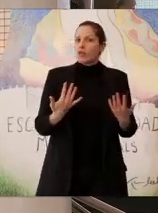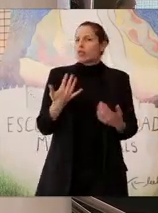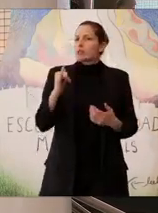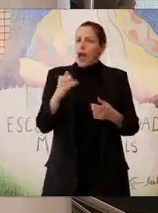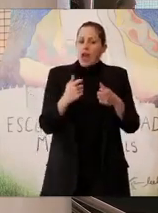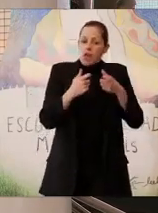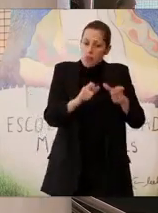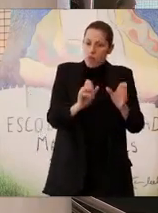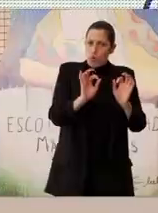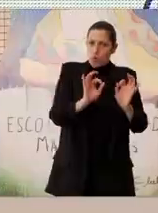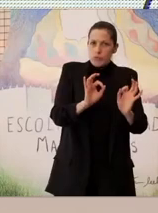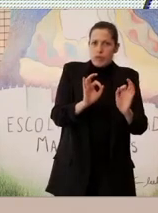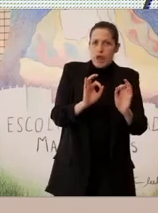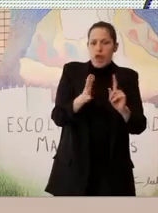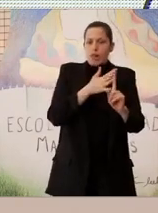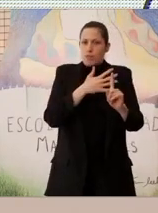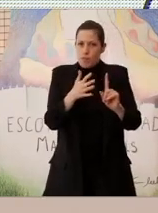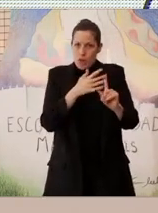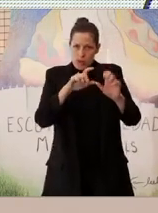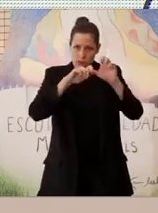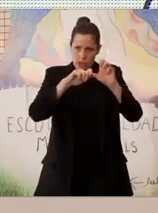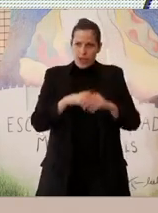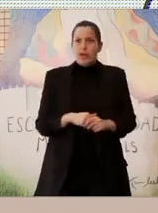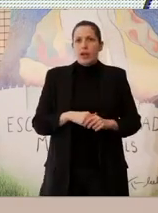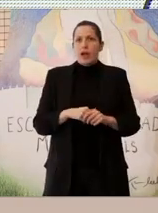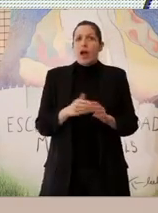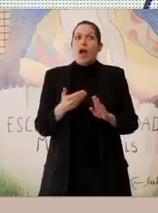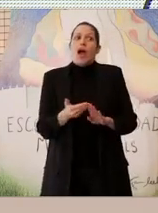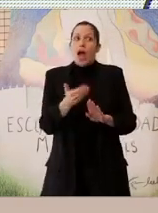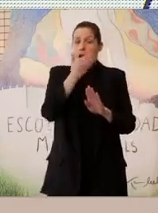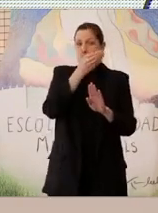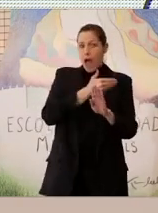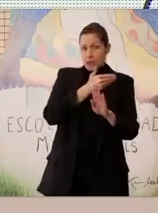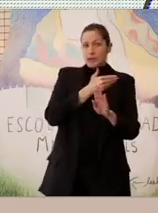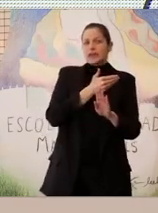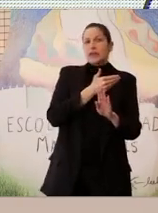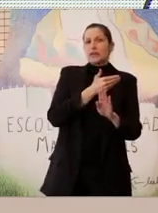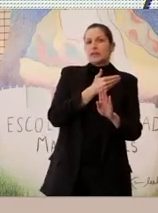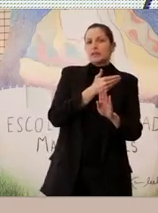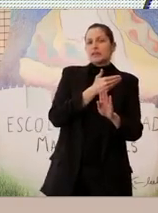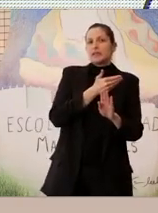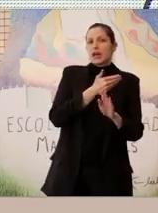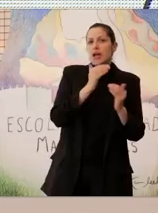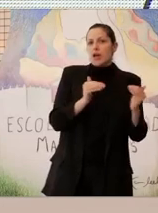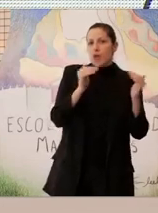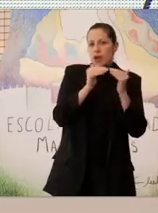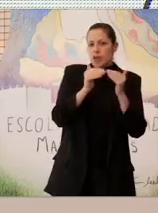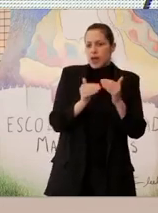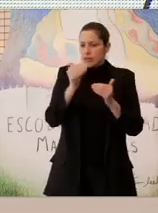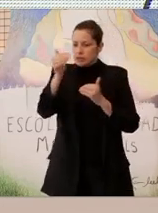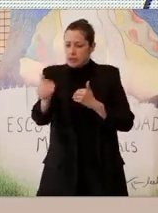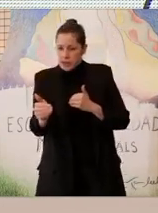semana anterior, 2 días, se dedicó a igualdad. La siguiente será personas con discapacidad. La siguiente